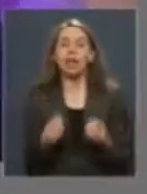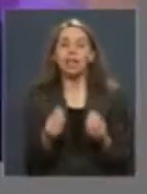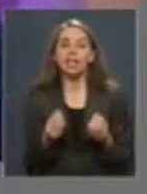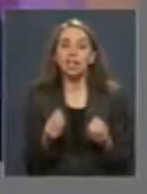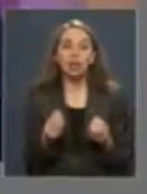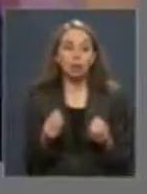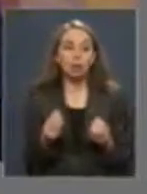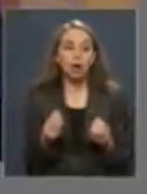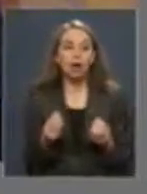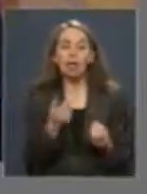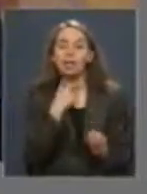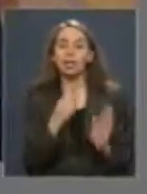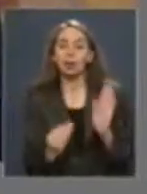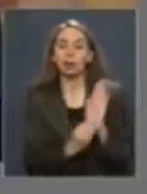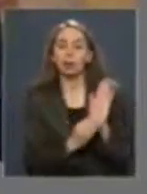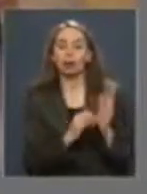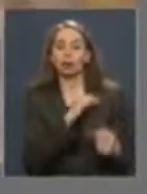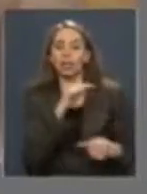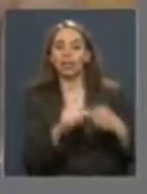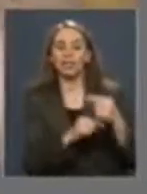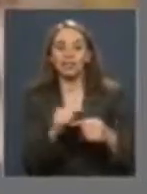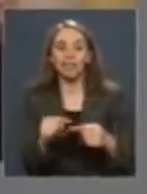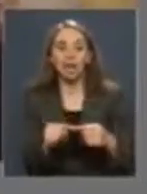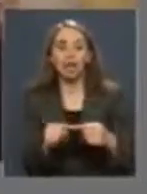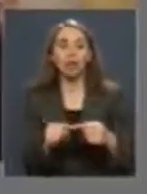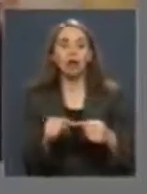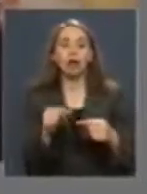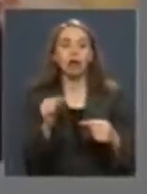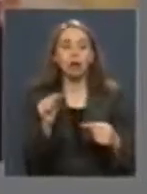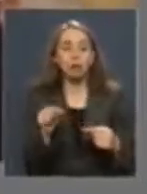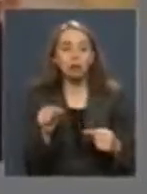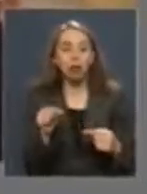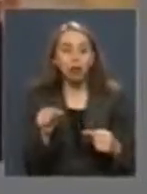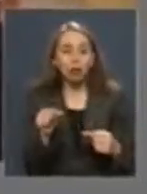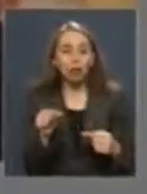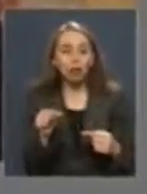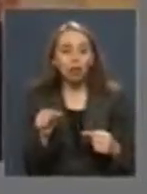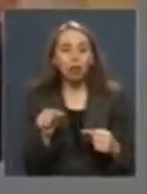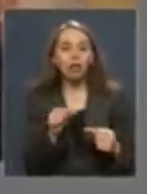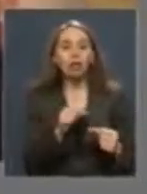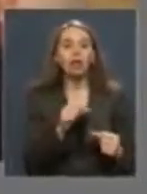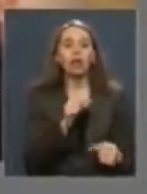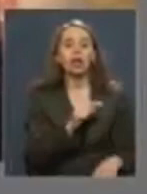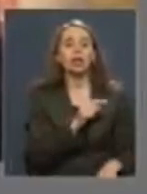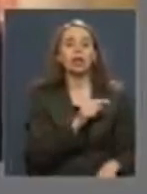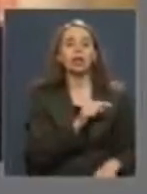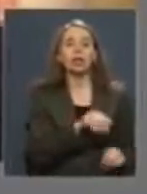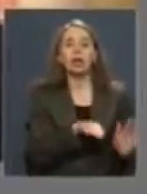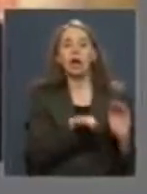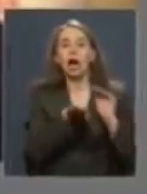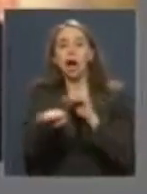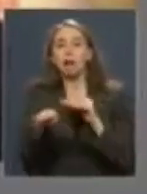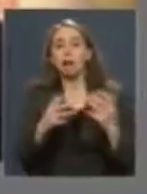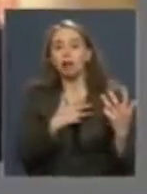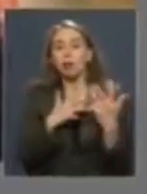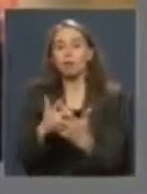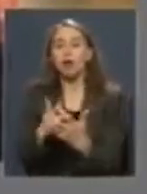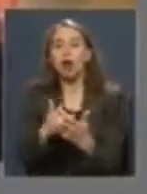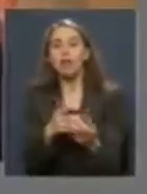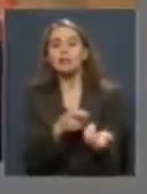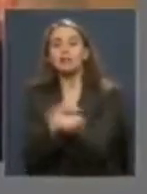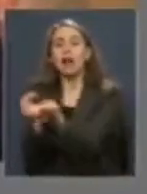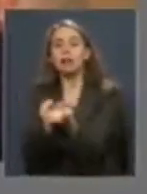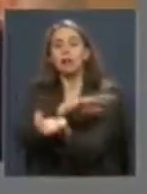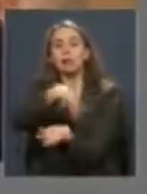Quería quedar en la historia, pero está quedando en la historia respaldado por la violencia con que atacó a la Plaza Dignidad, con una